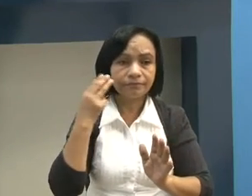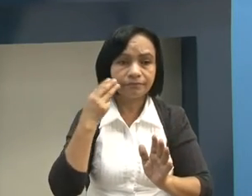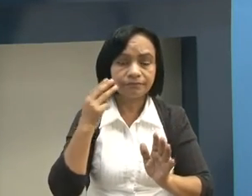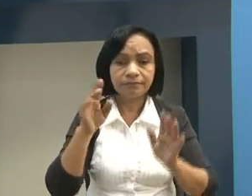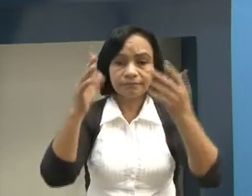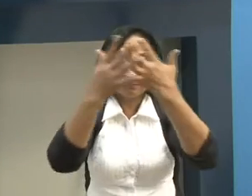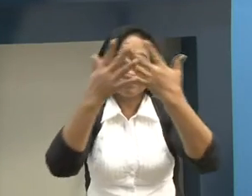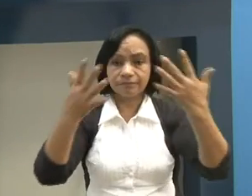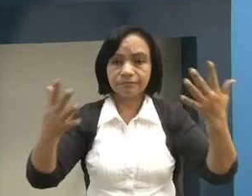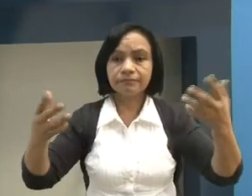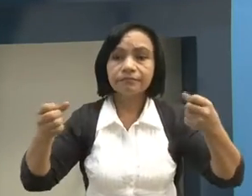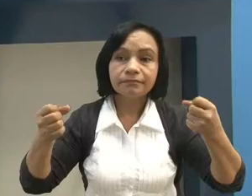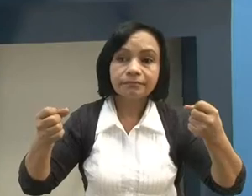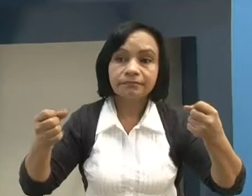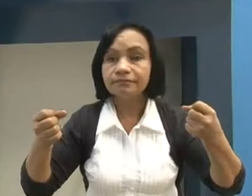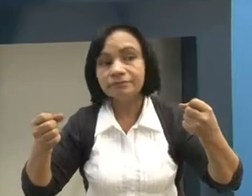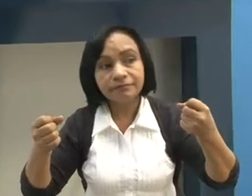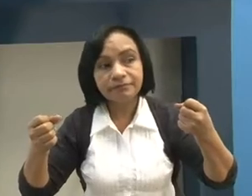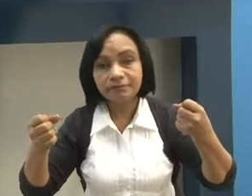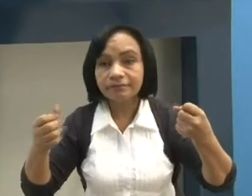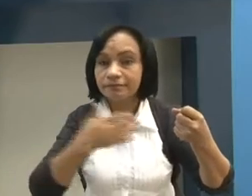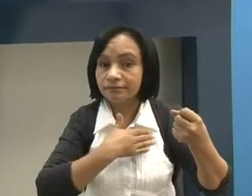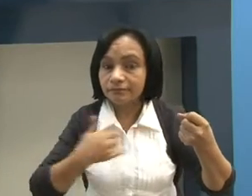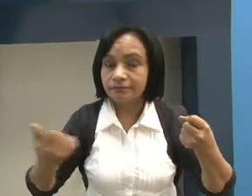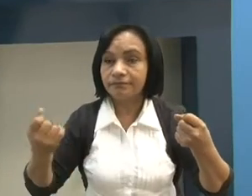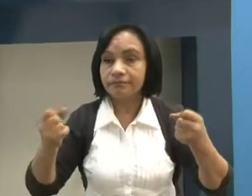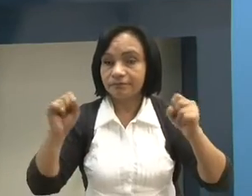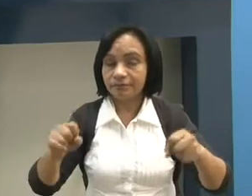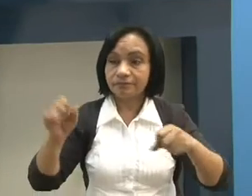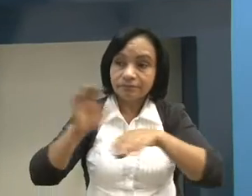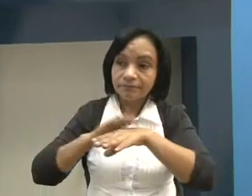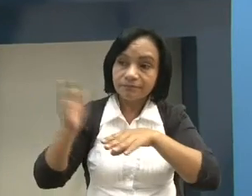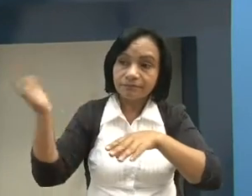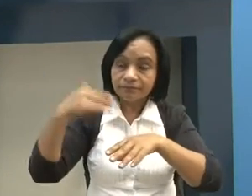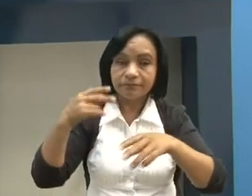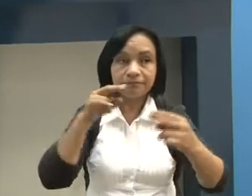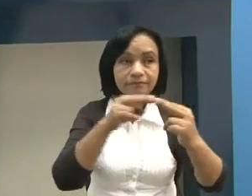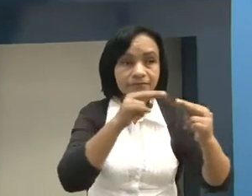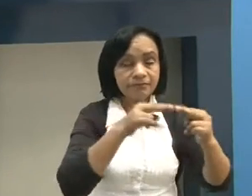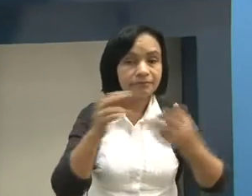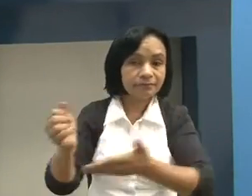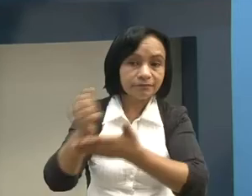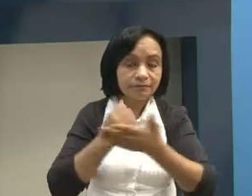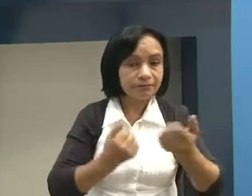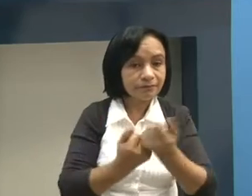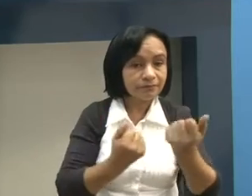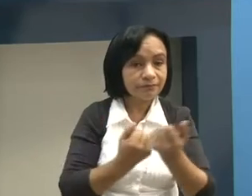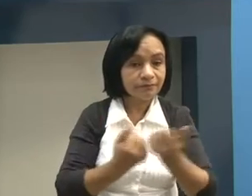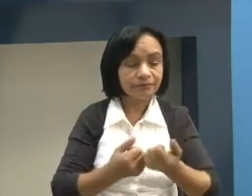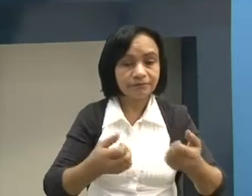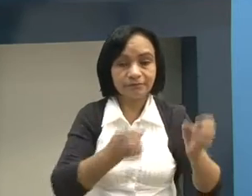malla, esperando que su niño... No, ¿por qué no hacemos que posible de que conozca, que se relacione y que nos apoye a veces hasta en la